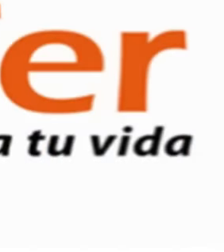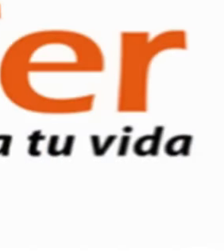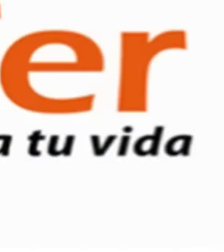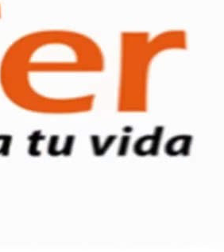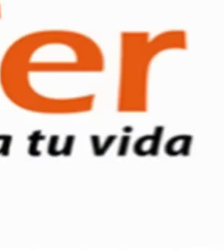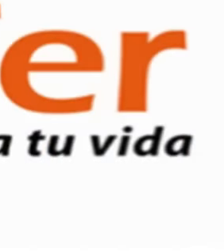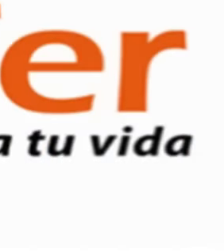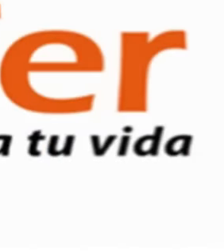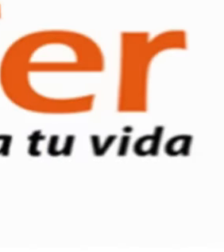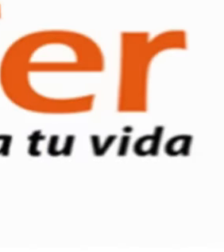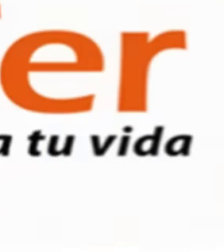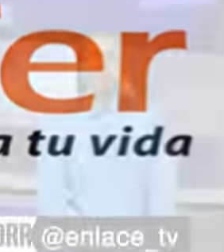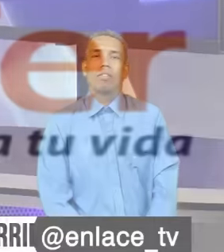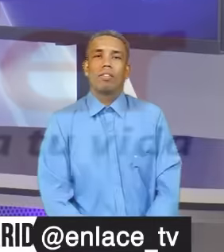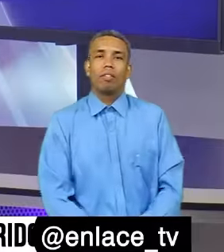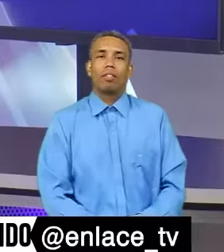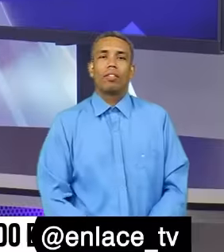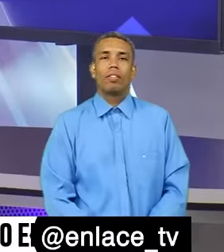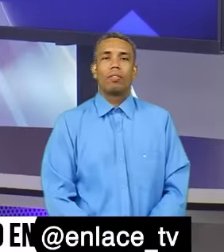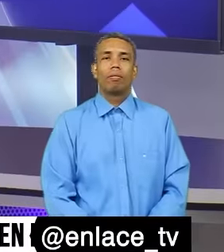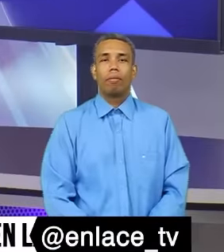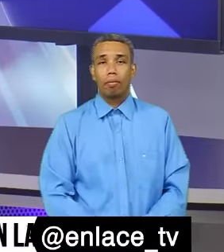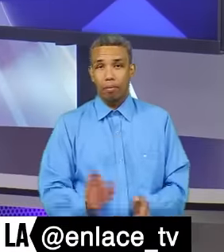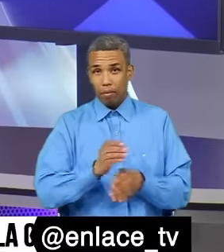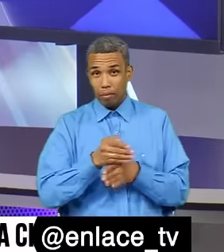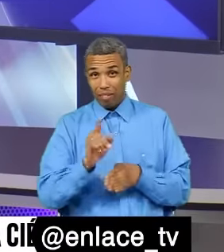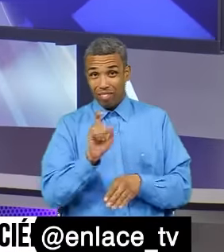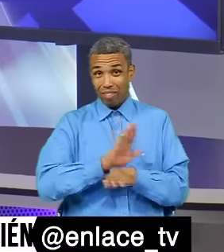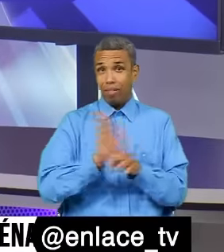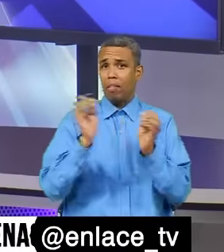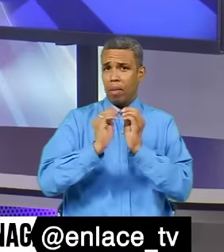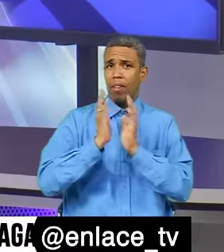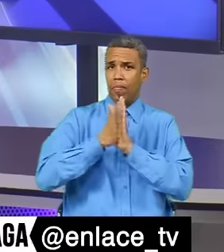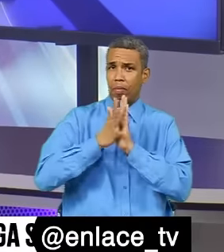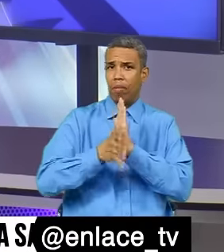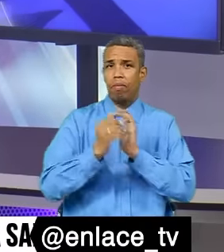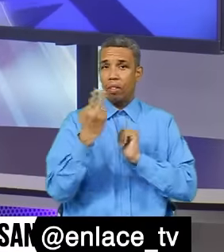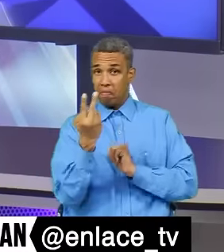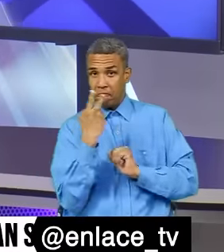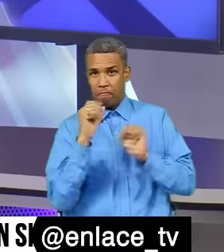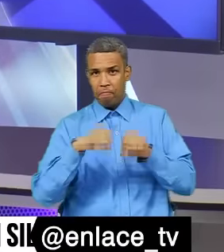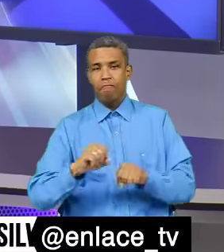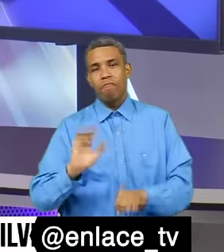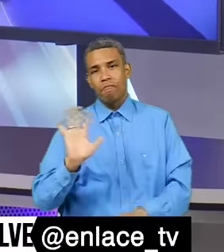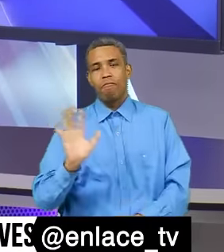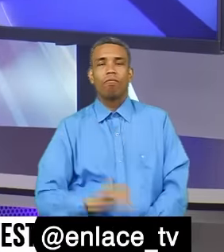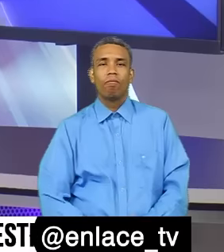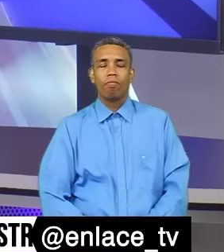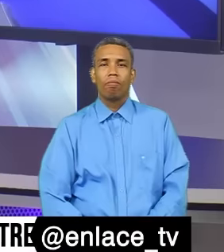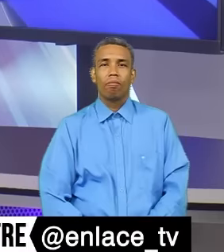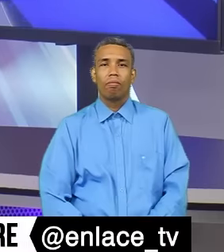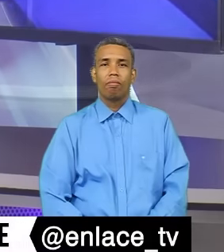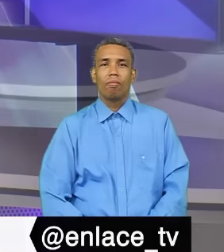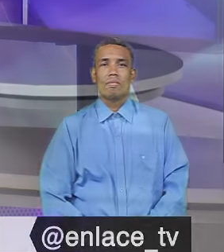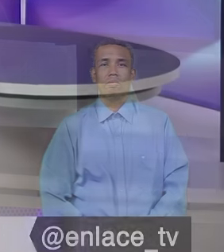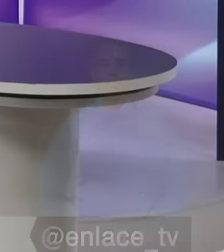eléctricos, Electrofer, ilumina tu vida. Nos vemos a las 6 de la tarde con más de lo que usted quiere ver. Enlace Noticias. Feliz tarde para todos.